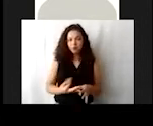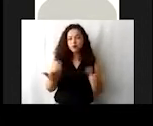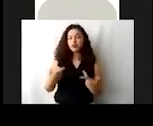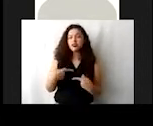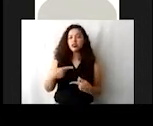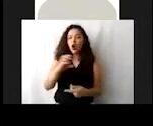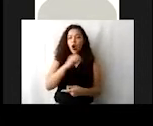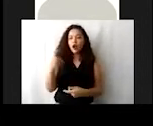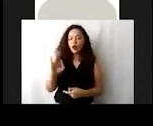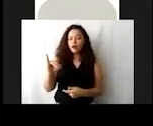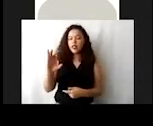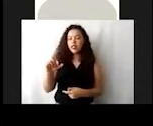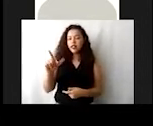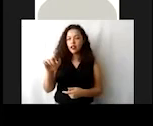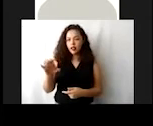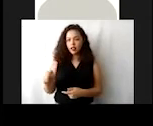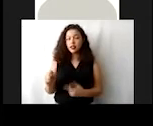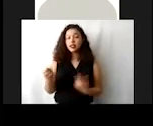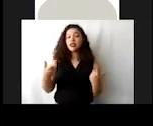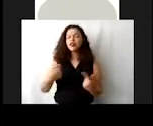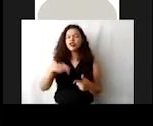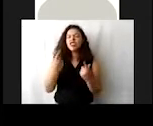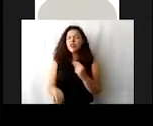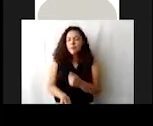¿Cuándo presentamos o cuál sería el primer acto